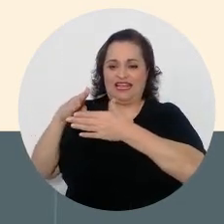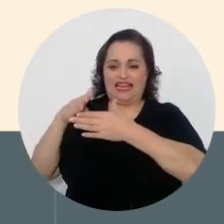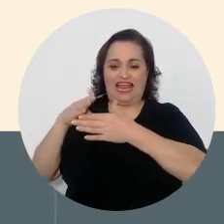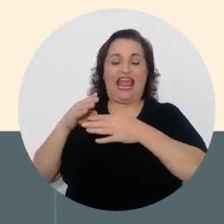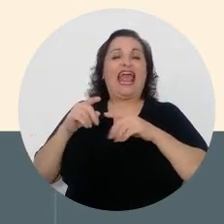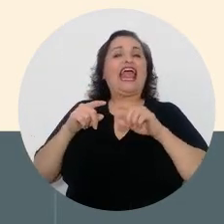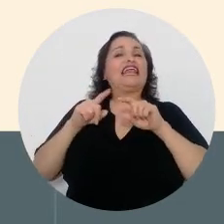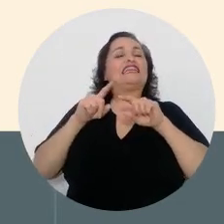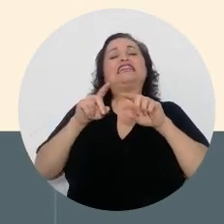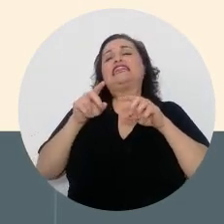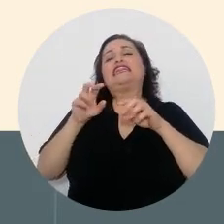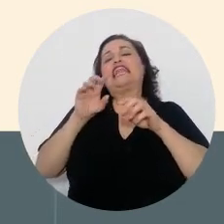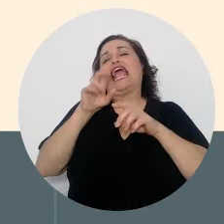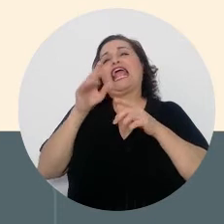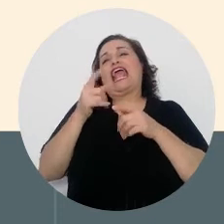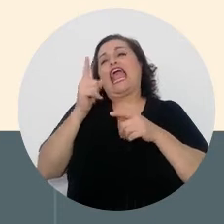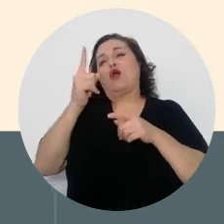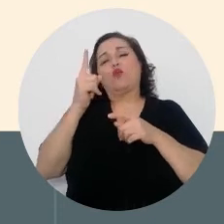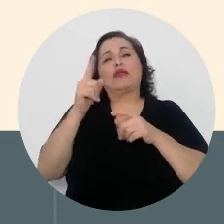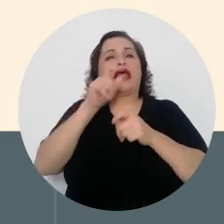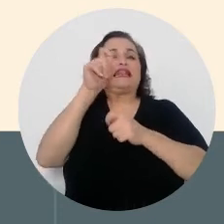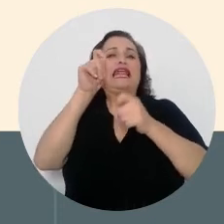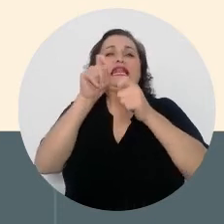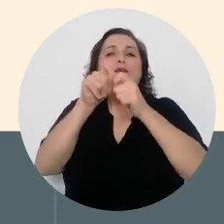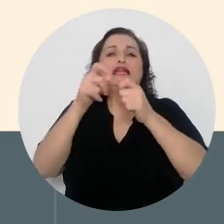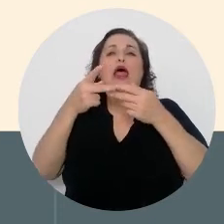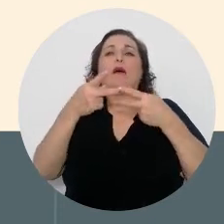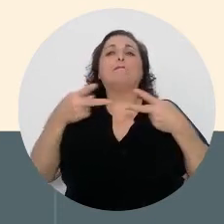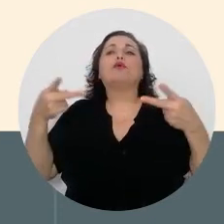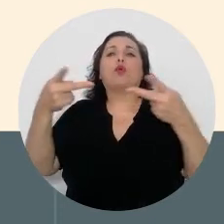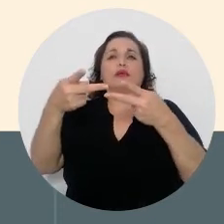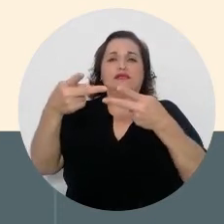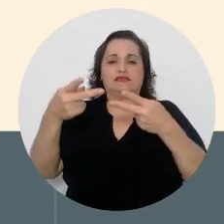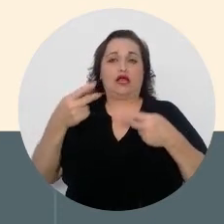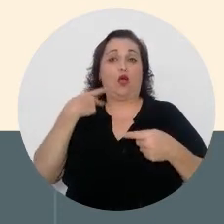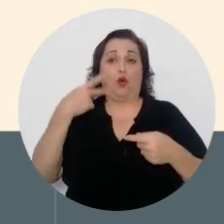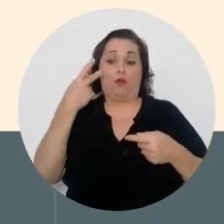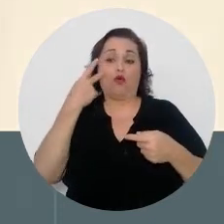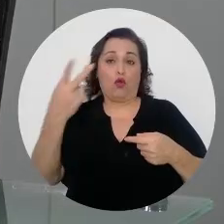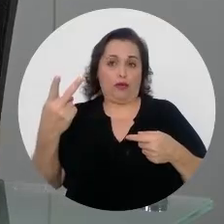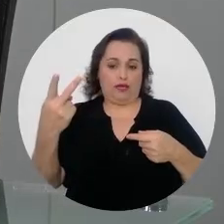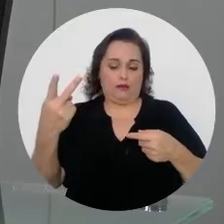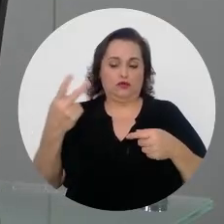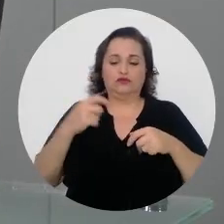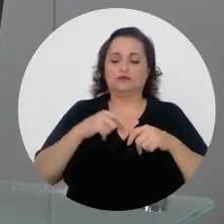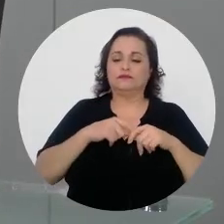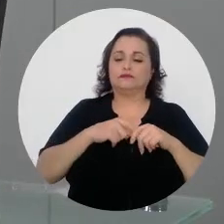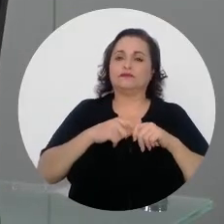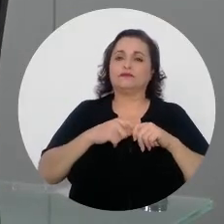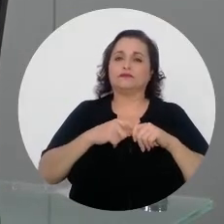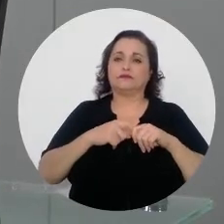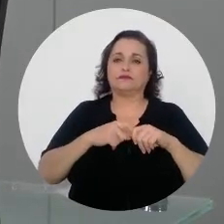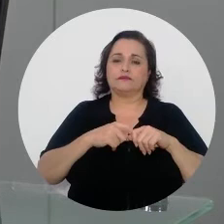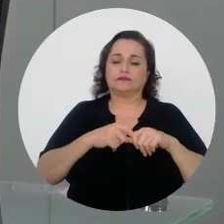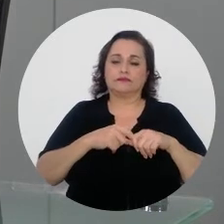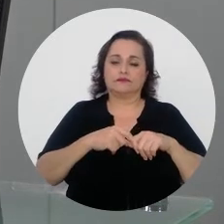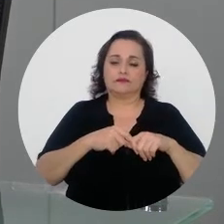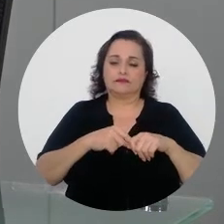determinada circunscripción electoral, es decir, en una determinada provincia, como veíamos según su magnitud.